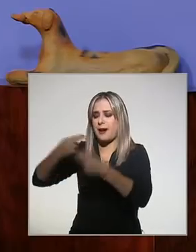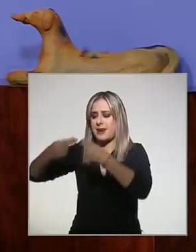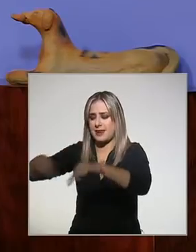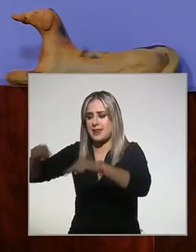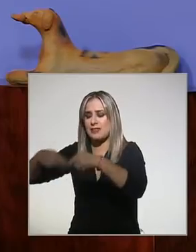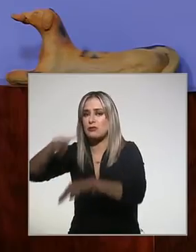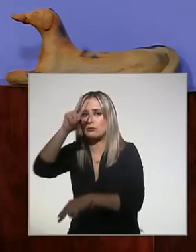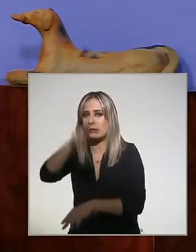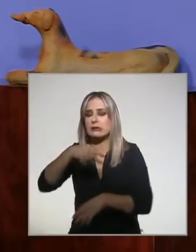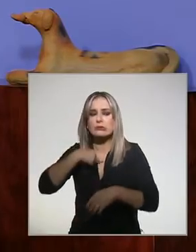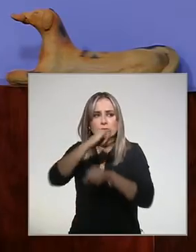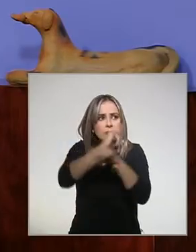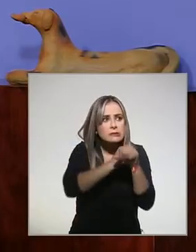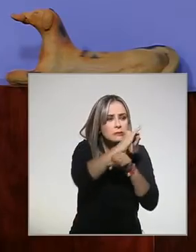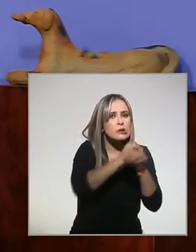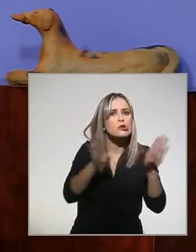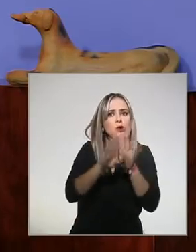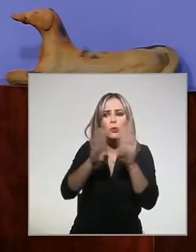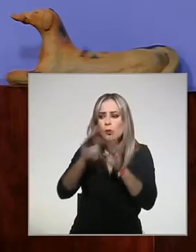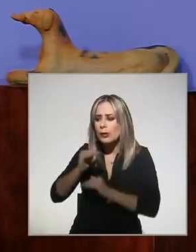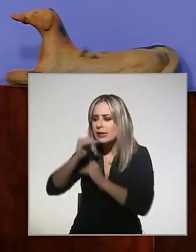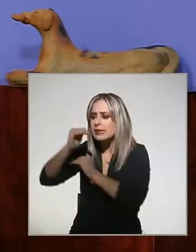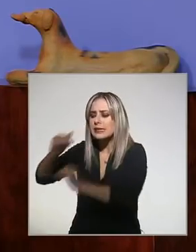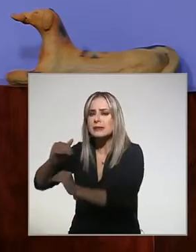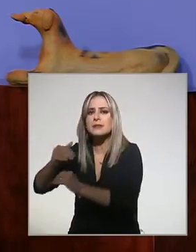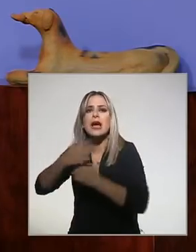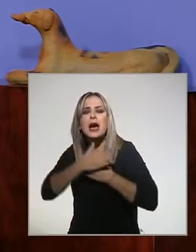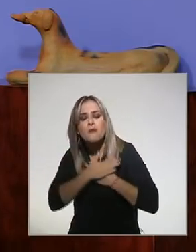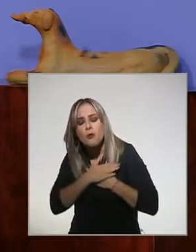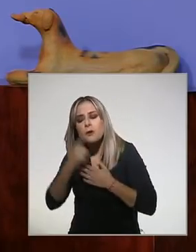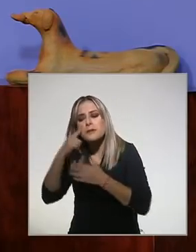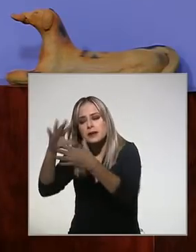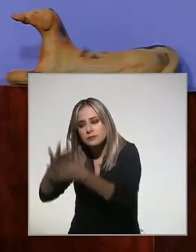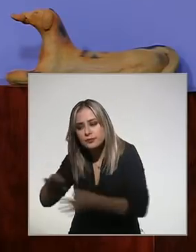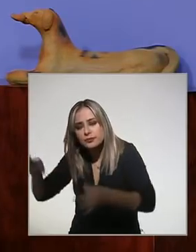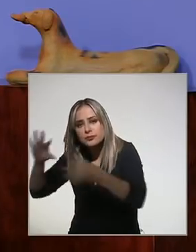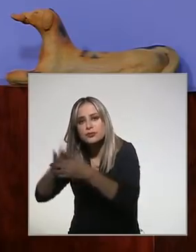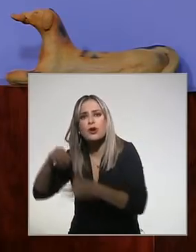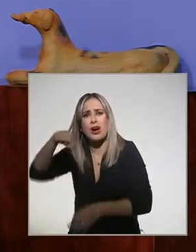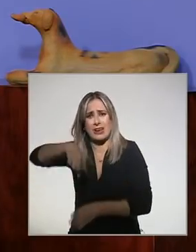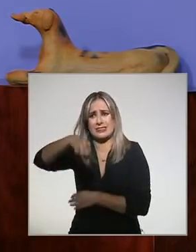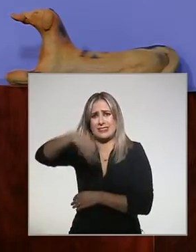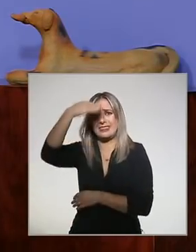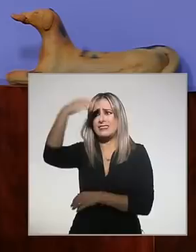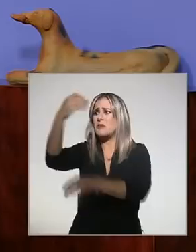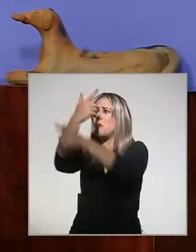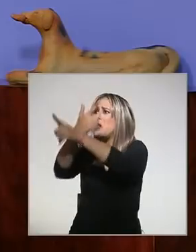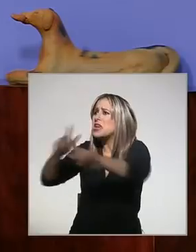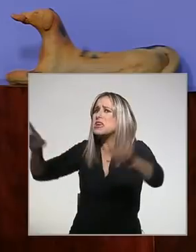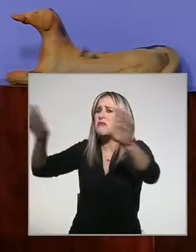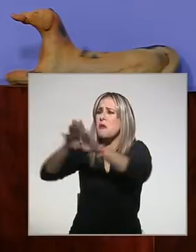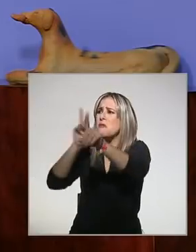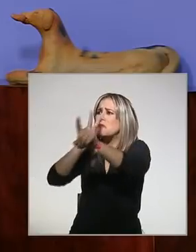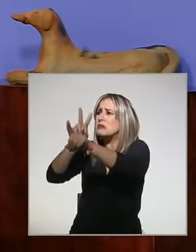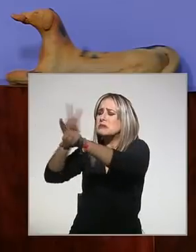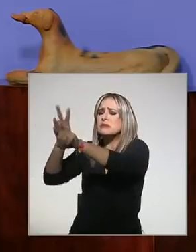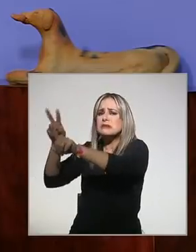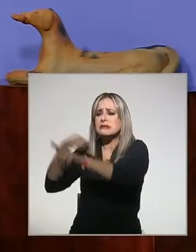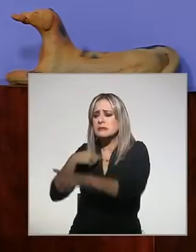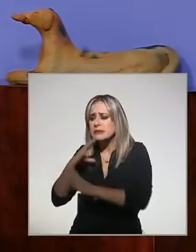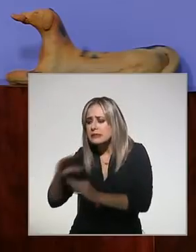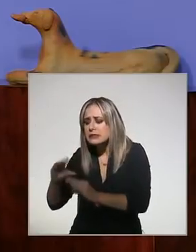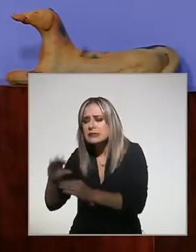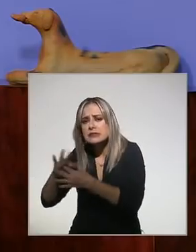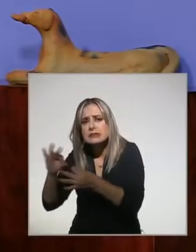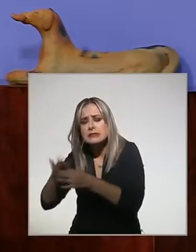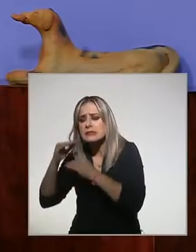es un reto investigar. ¿Cómo poner límites con amor en tiempos de libertinaje y chantaje? Son algunas de las dudas que